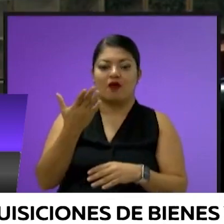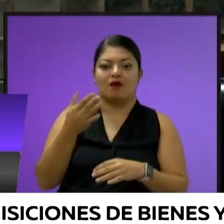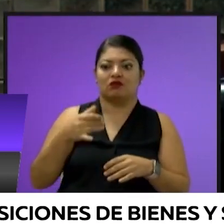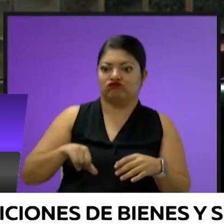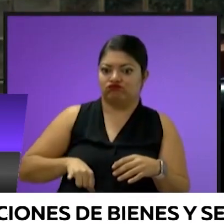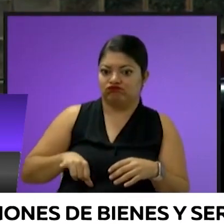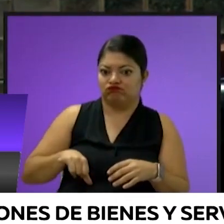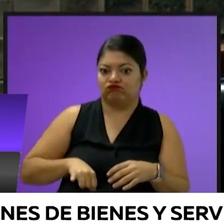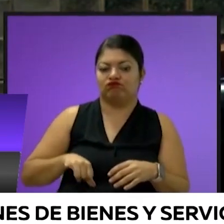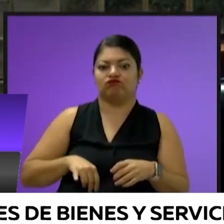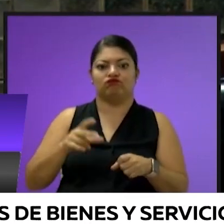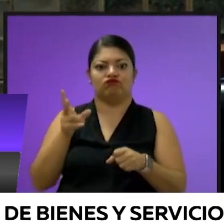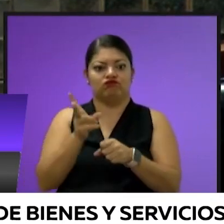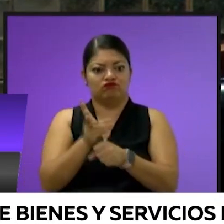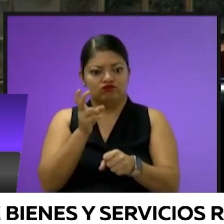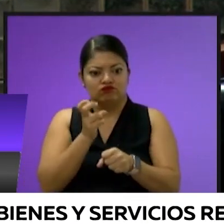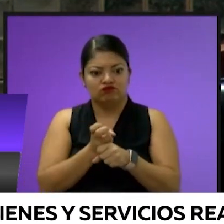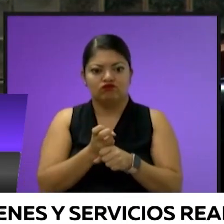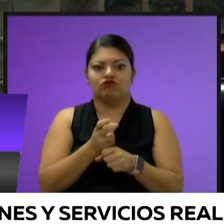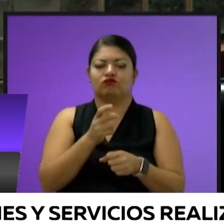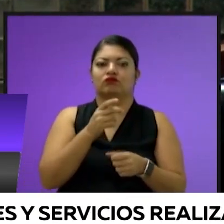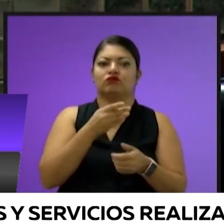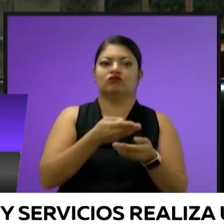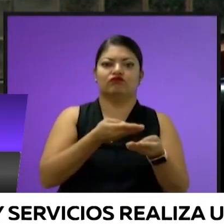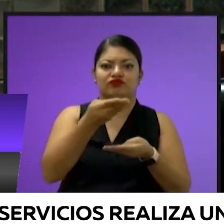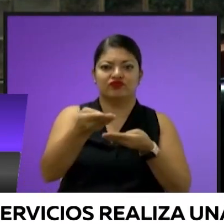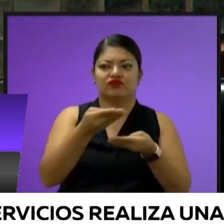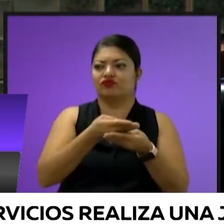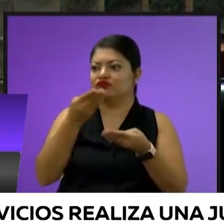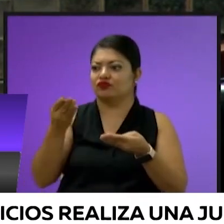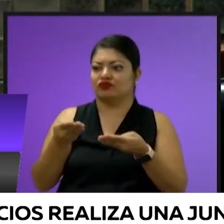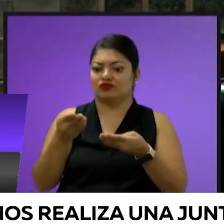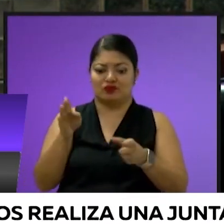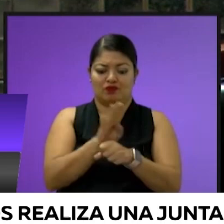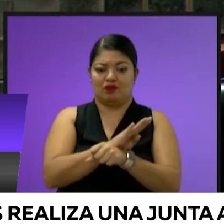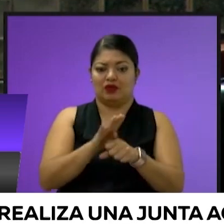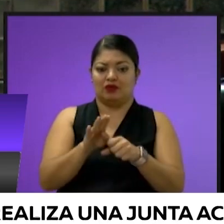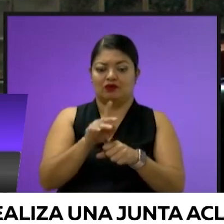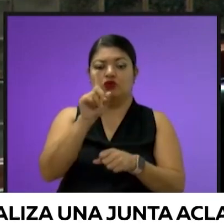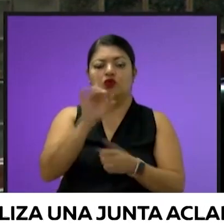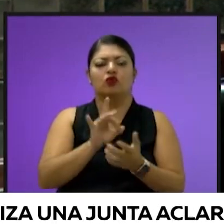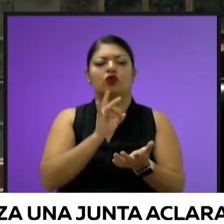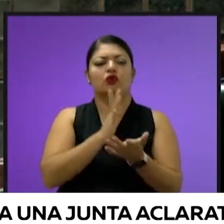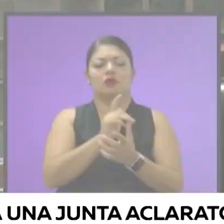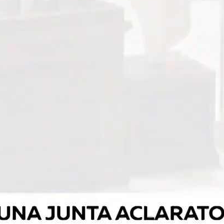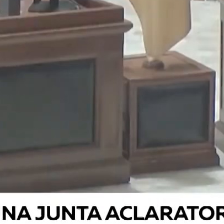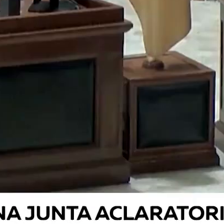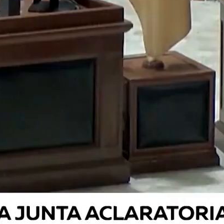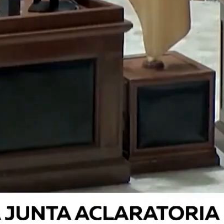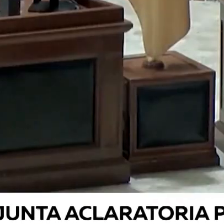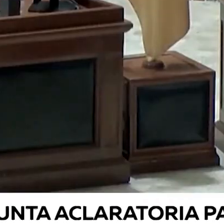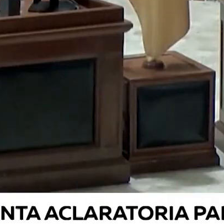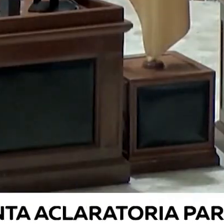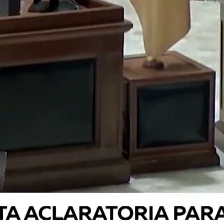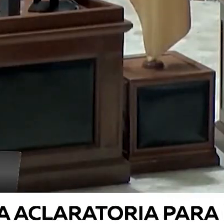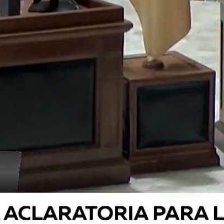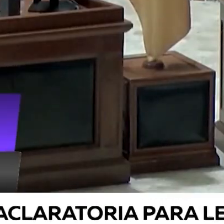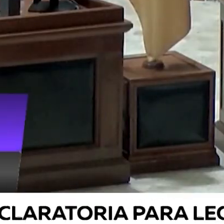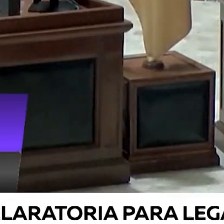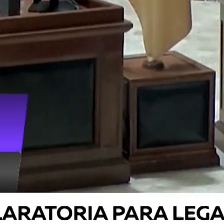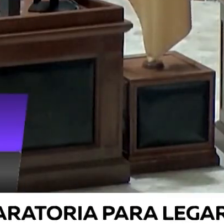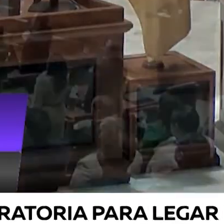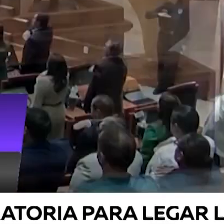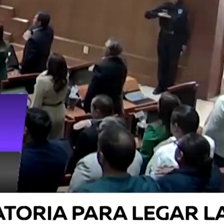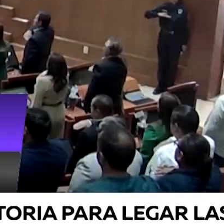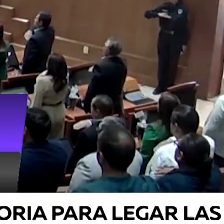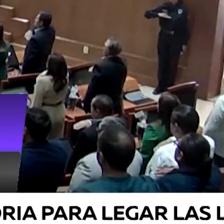y exhorto siempre buscando el bien común, pero sobre todo el respeto de las formas de pensar. El diputado Fernando Martínez